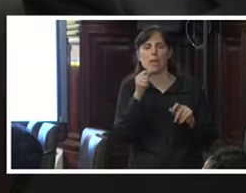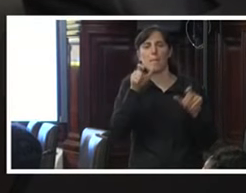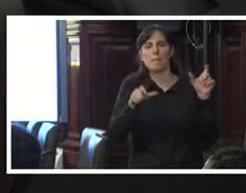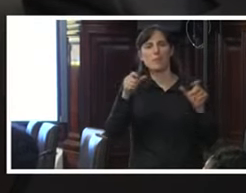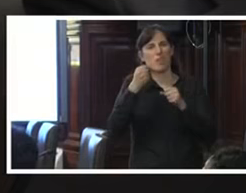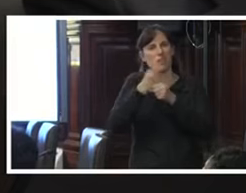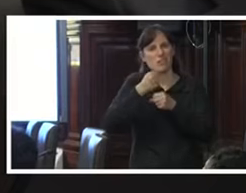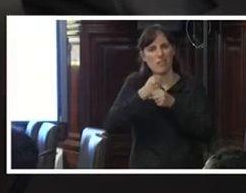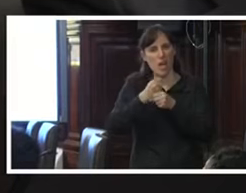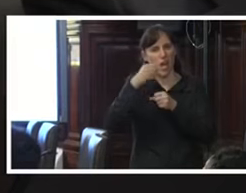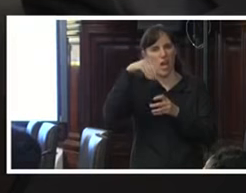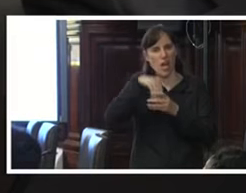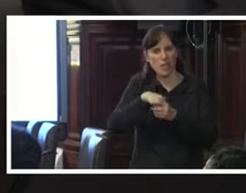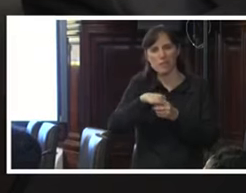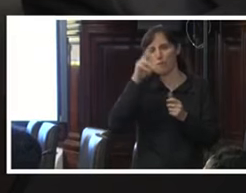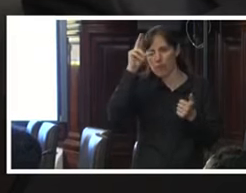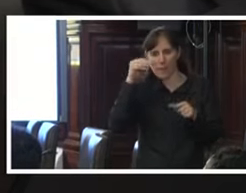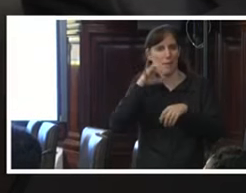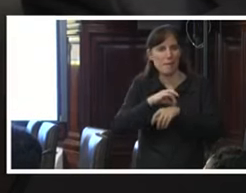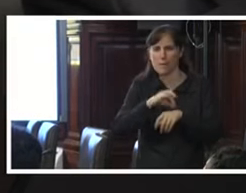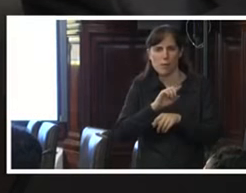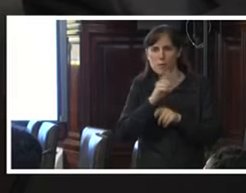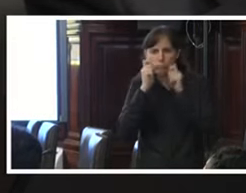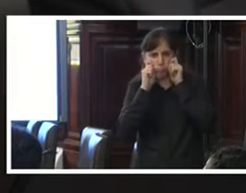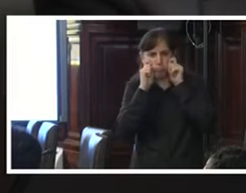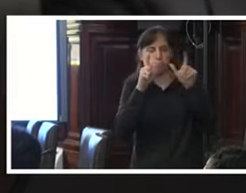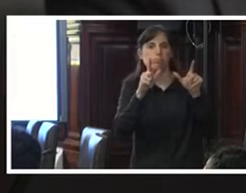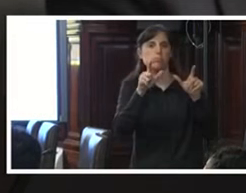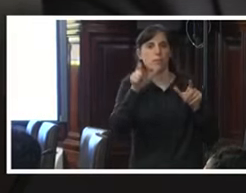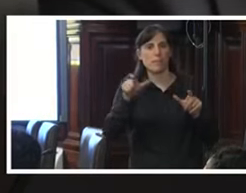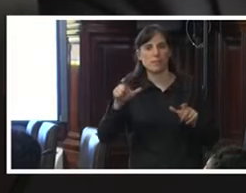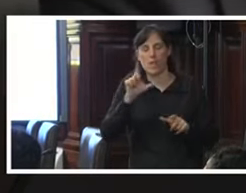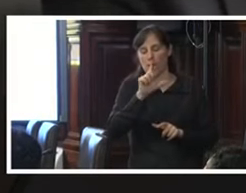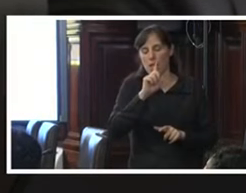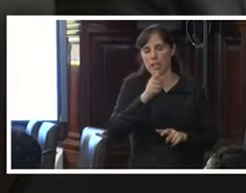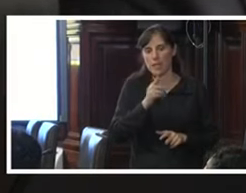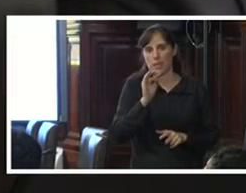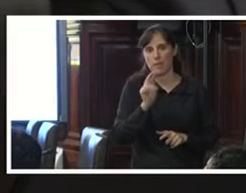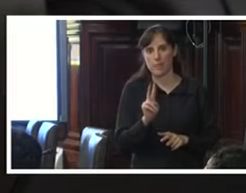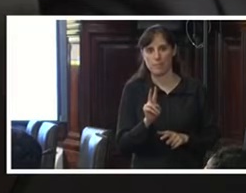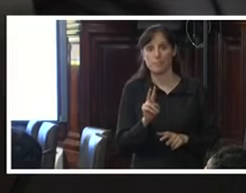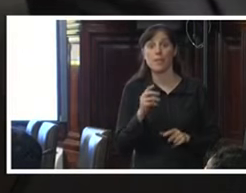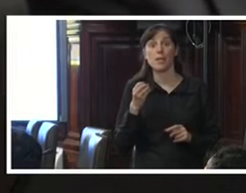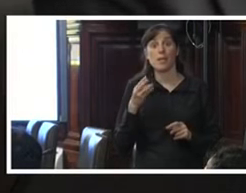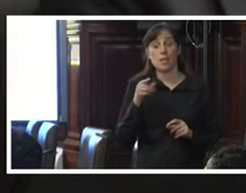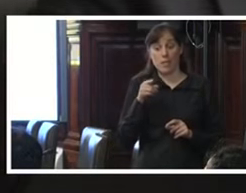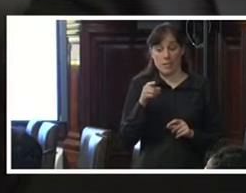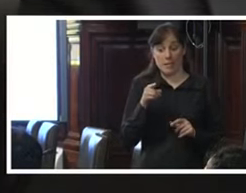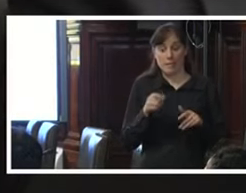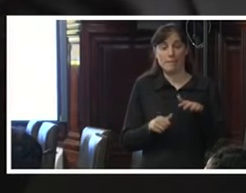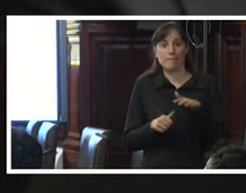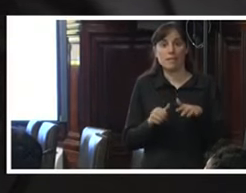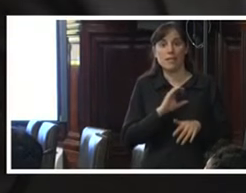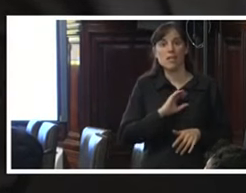sensibilizado para atender a las personas adultas mayores de la gvt un dato importante es que el estado plurinacional de bolivia la